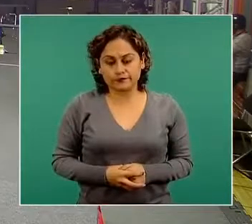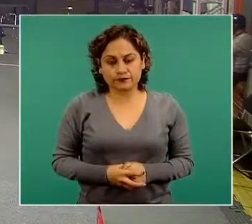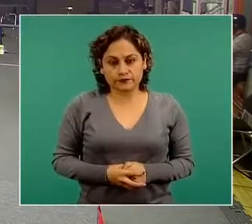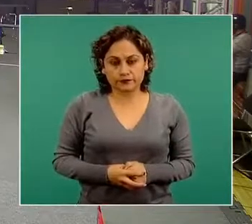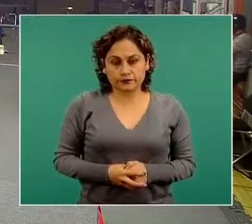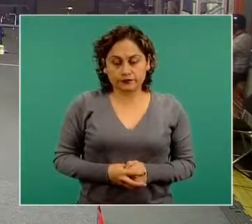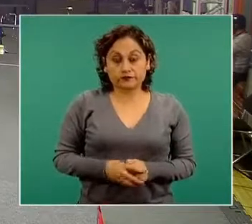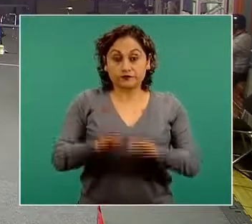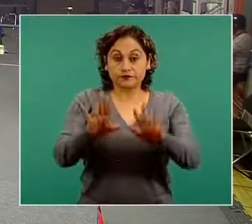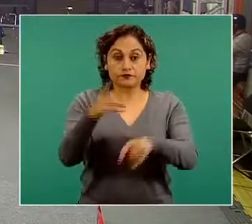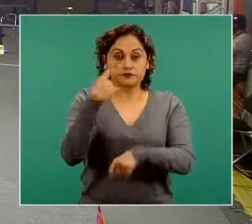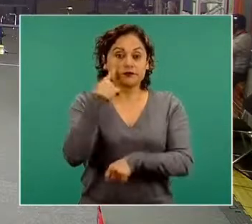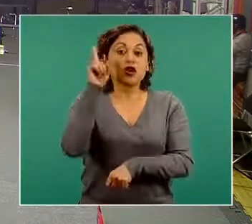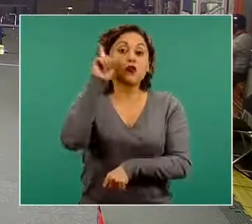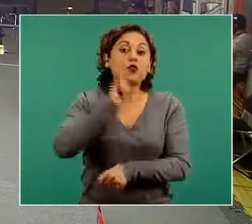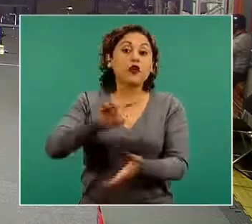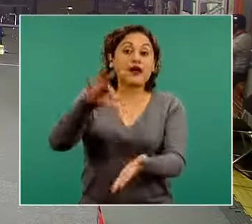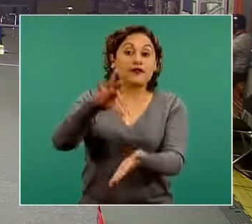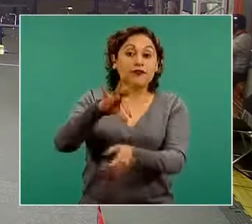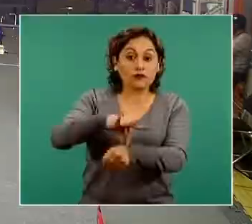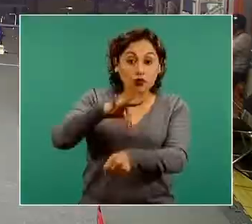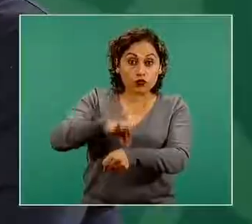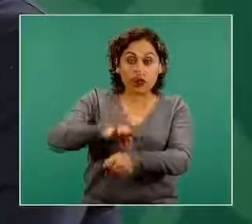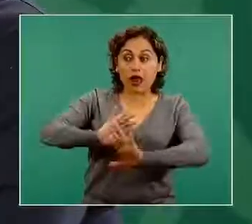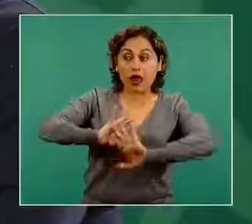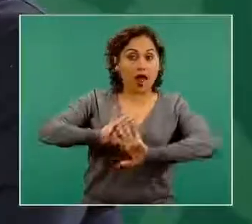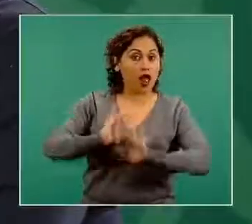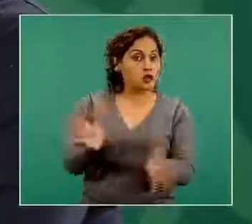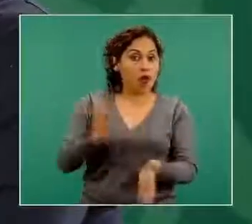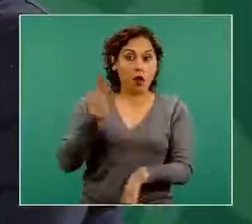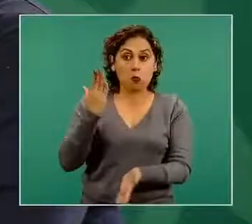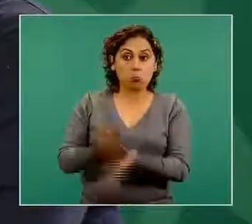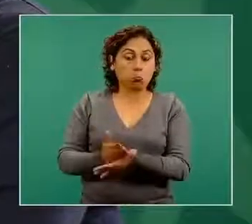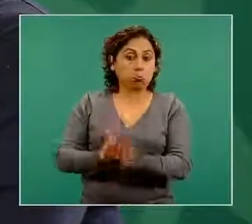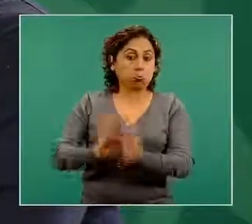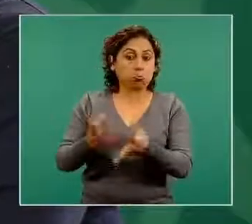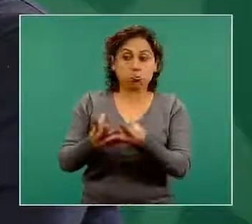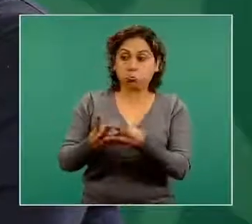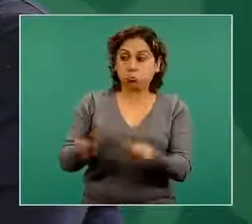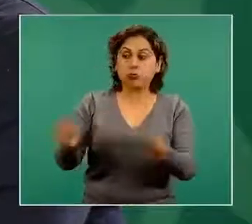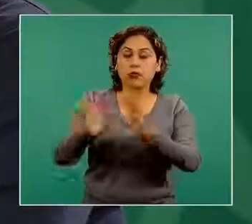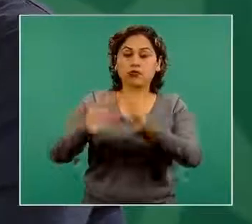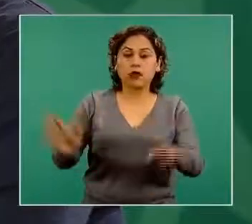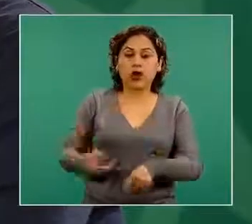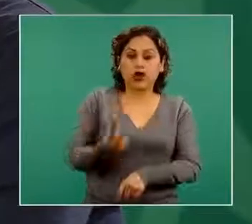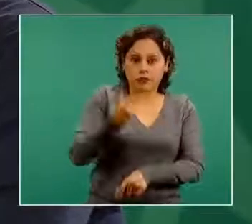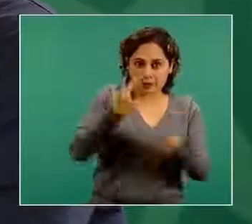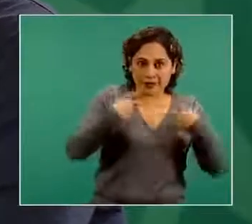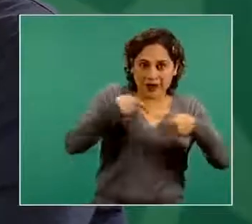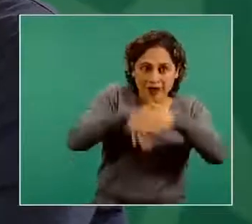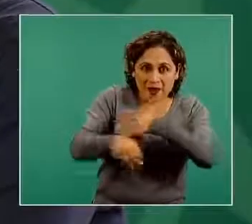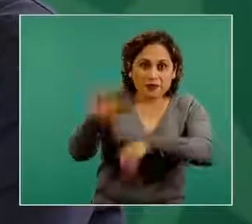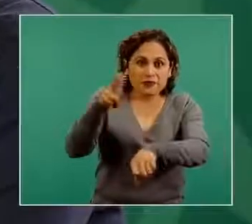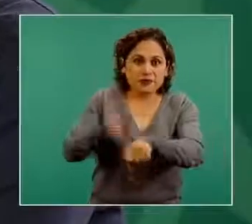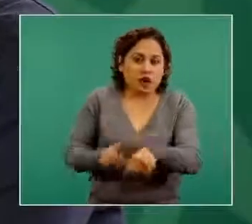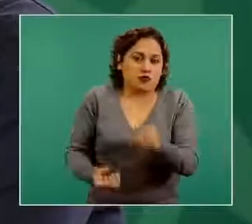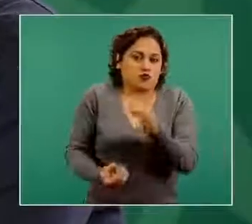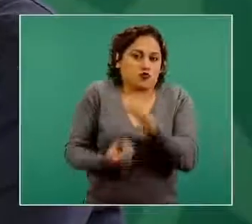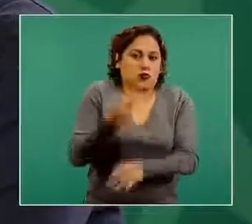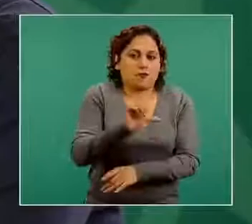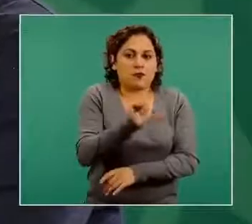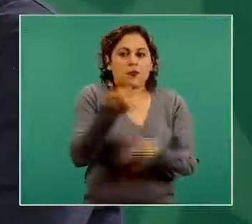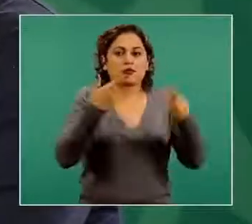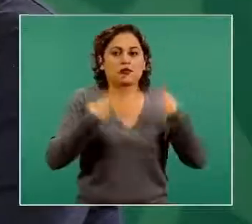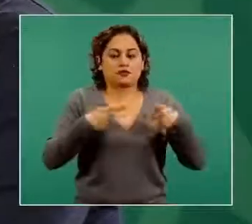No, la doctora ya está de alta. Estos dos casos que estamos hablando son casos nuevos, ahora del mes de enero. De hecho, se los